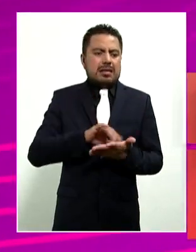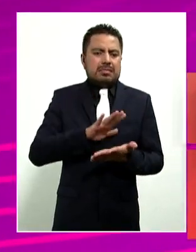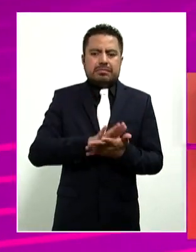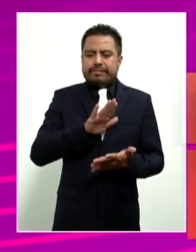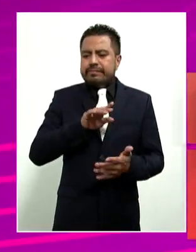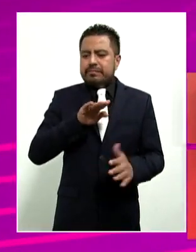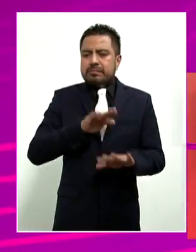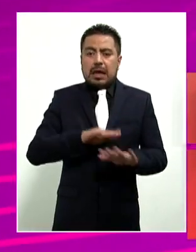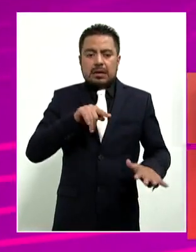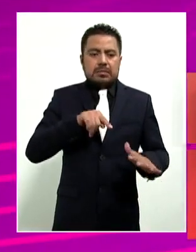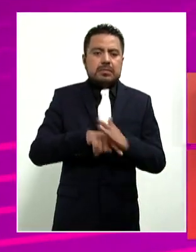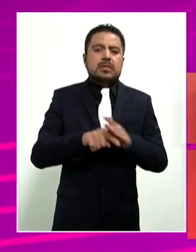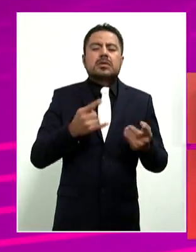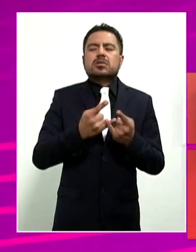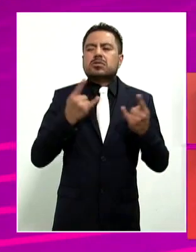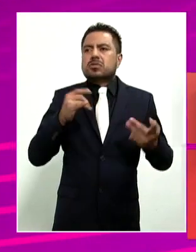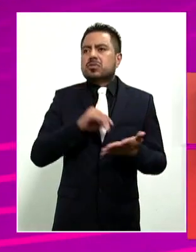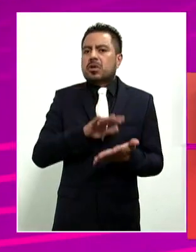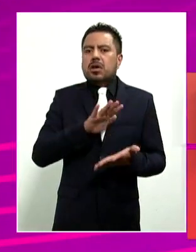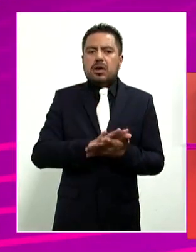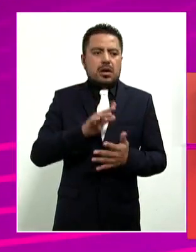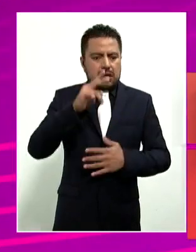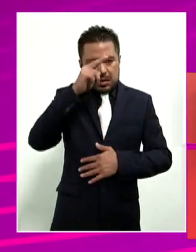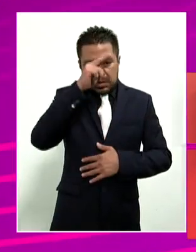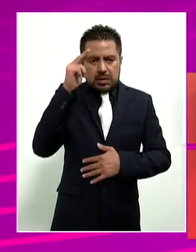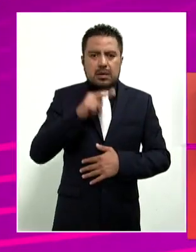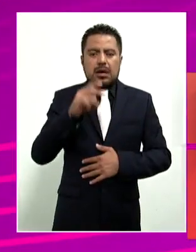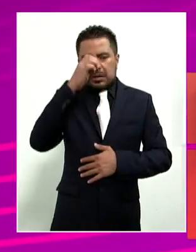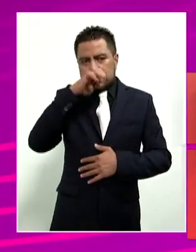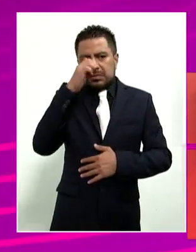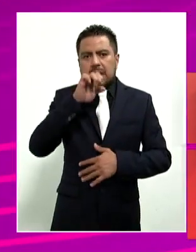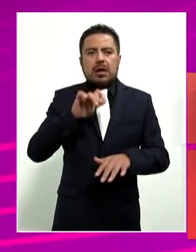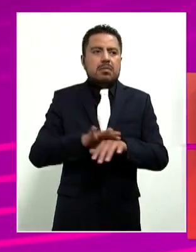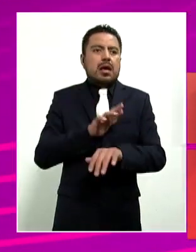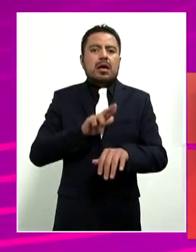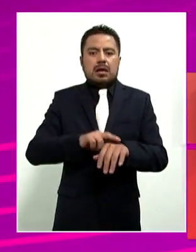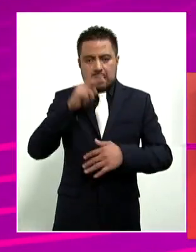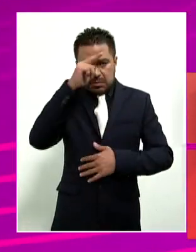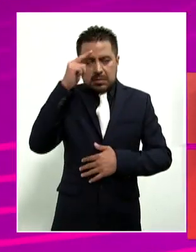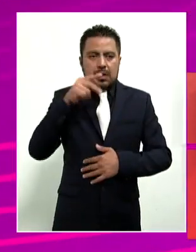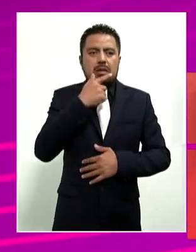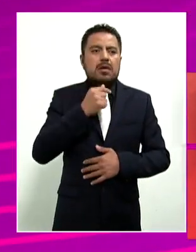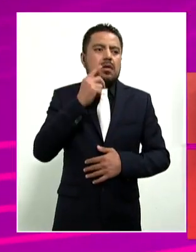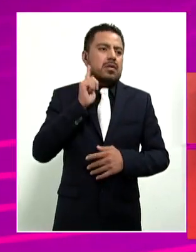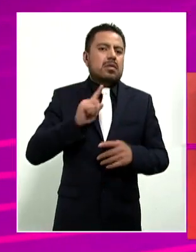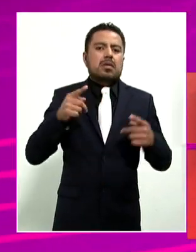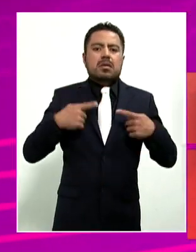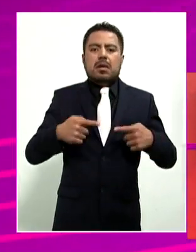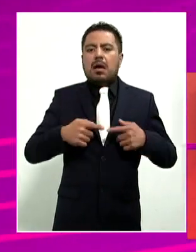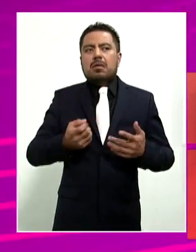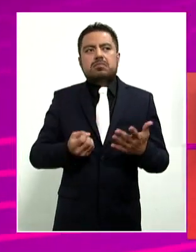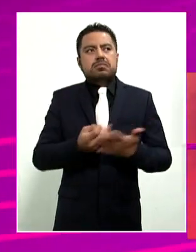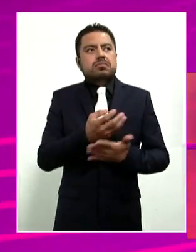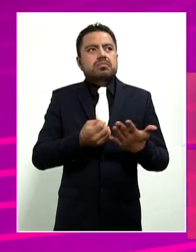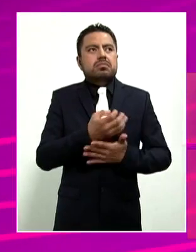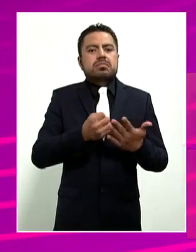arraigado precisamente por la historia de México y la experiencia de muchos mexicanas y mexicanos que han salido del